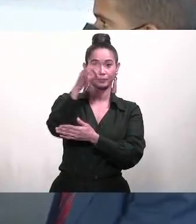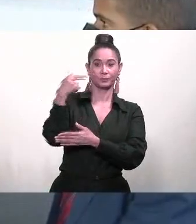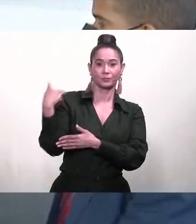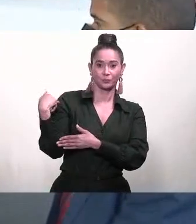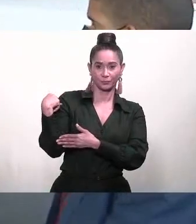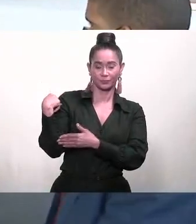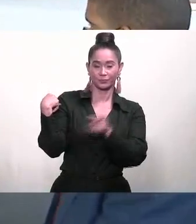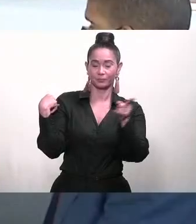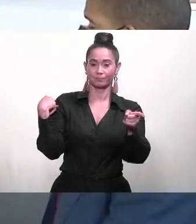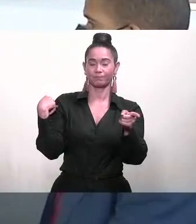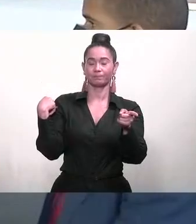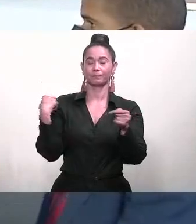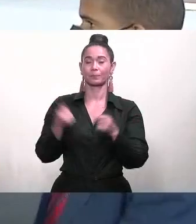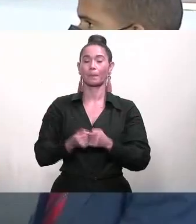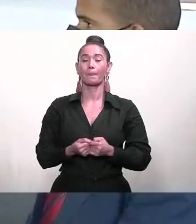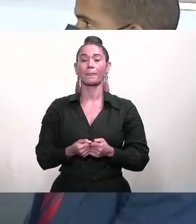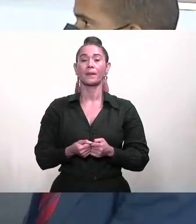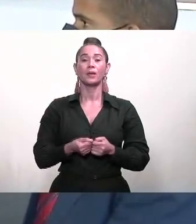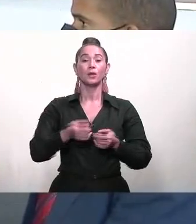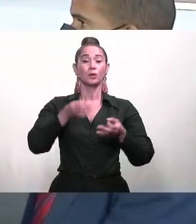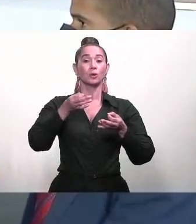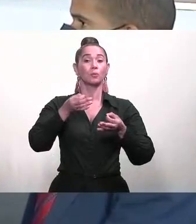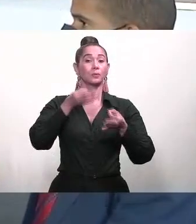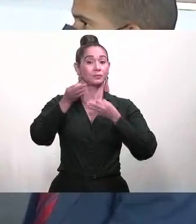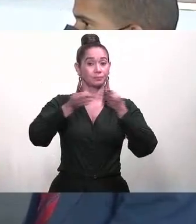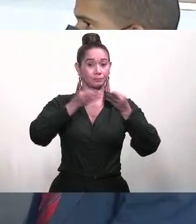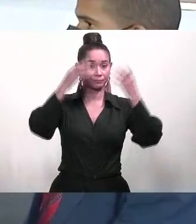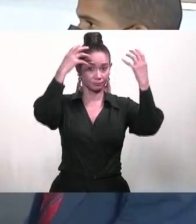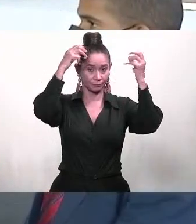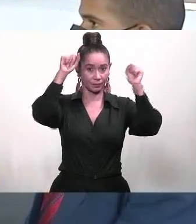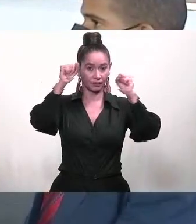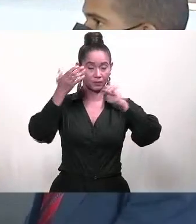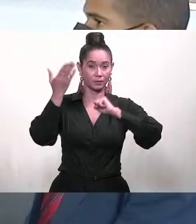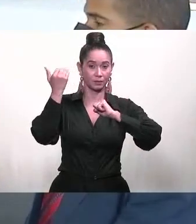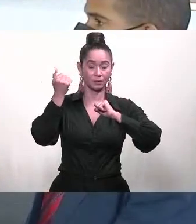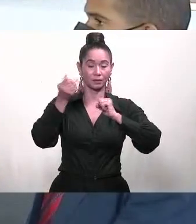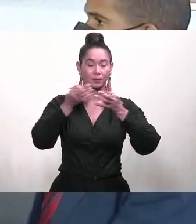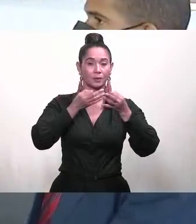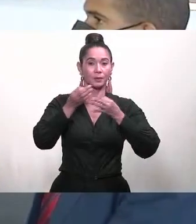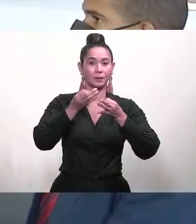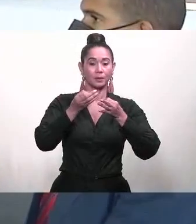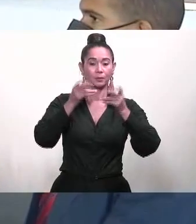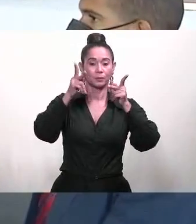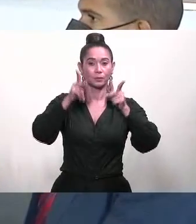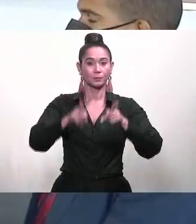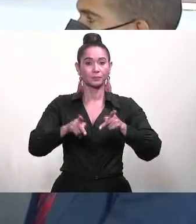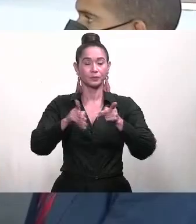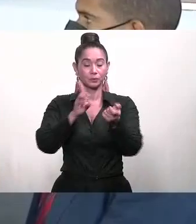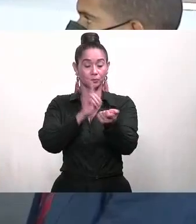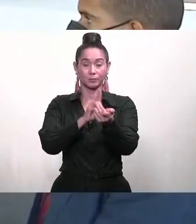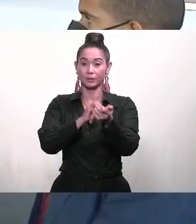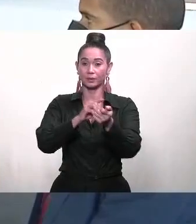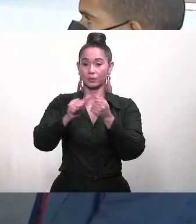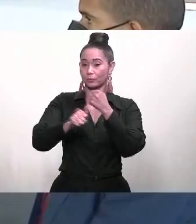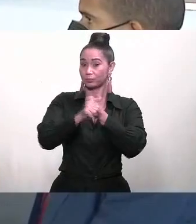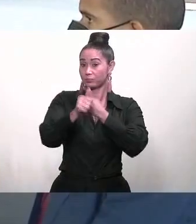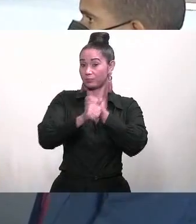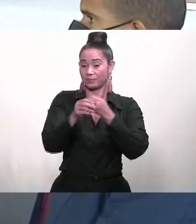Como bien lo había apuntado nuestro señor presidente, nuestro personal médico, el que está en primera